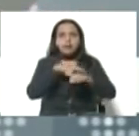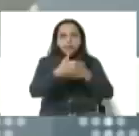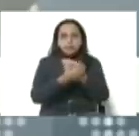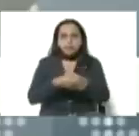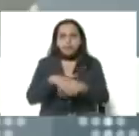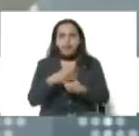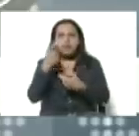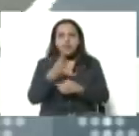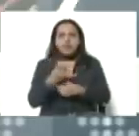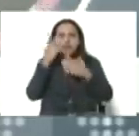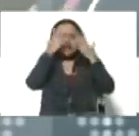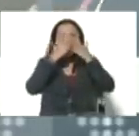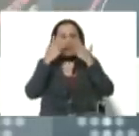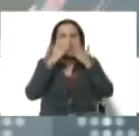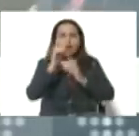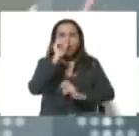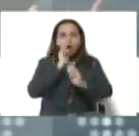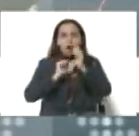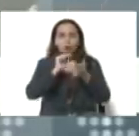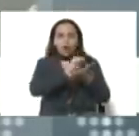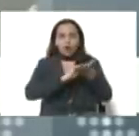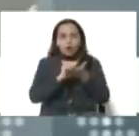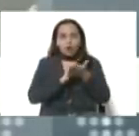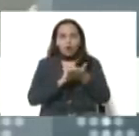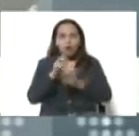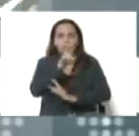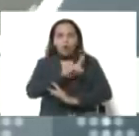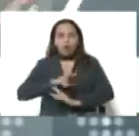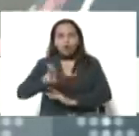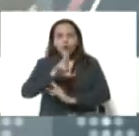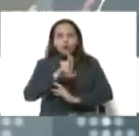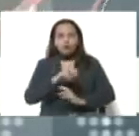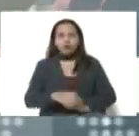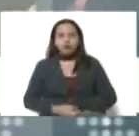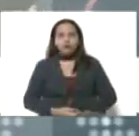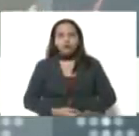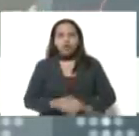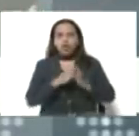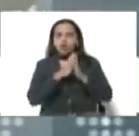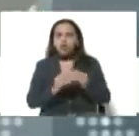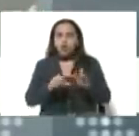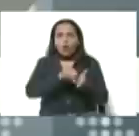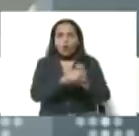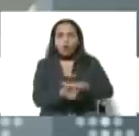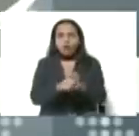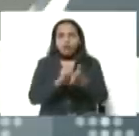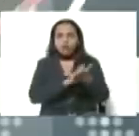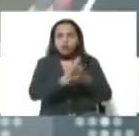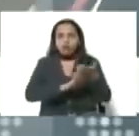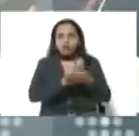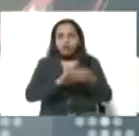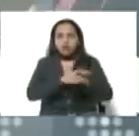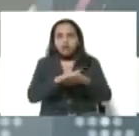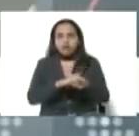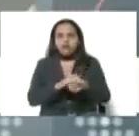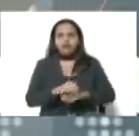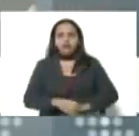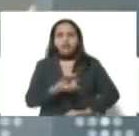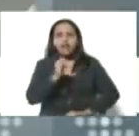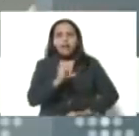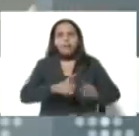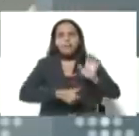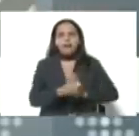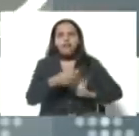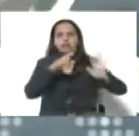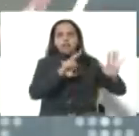con agua o el uso de las manos de todo tipo desinfectante con alcohol que tenga más del